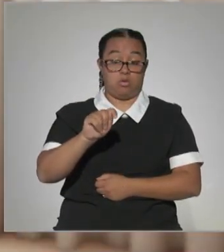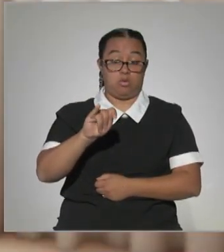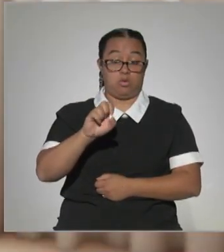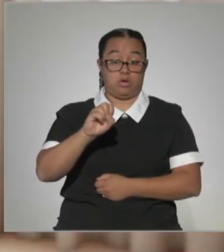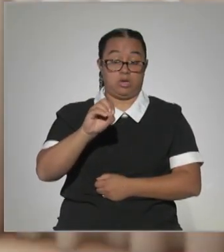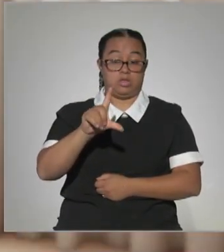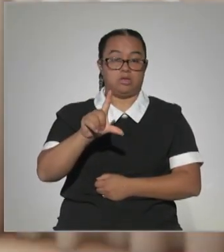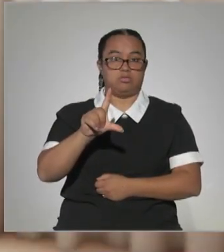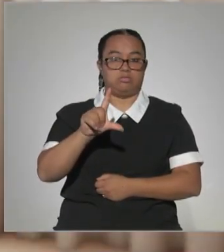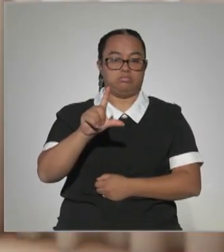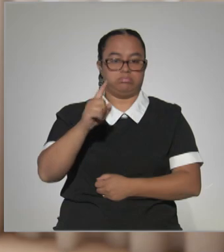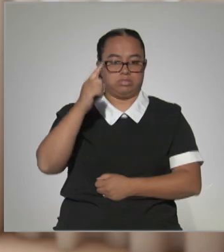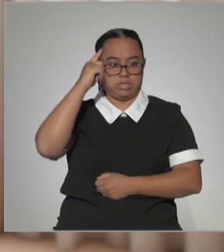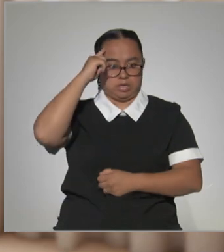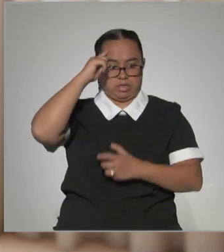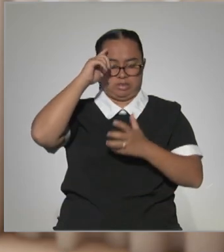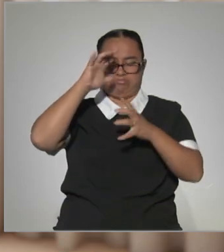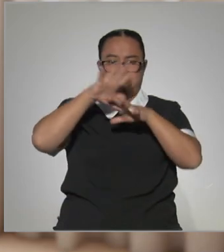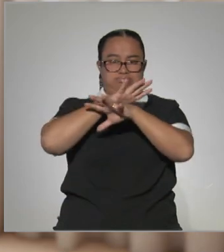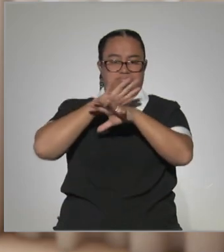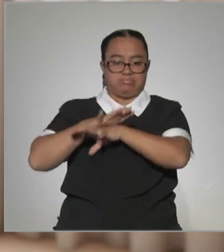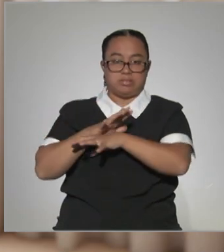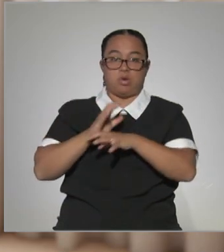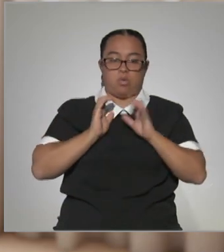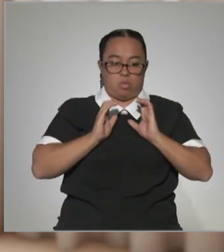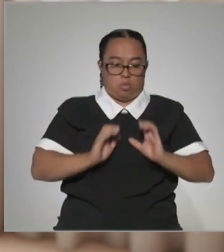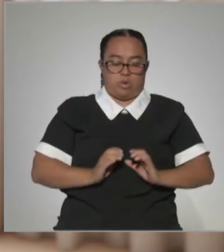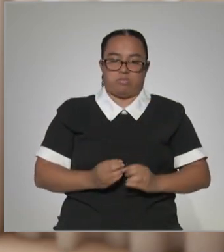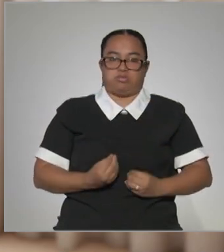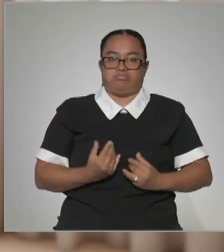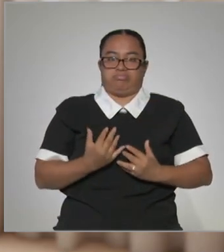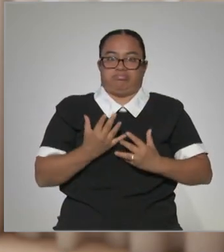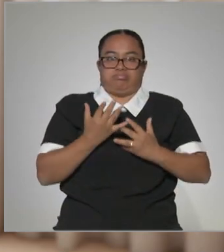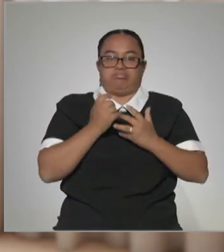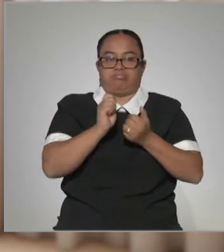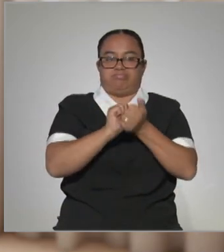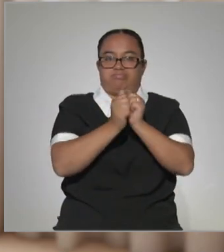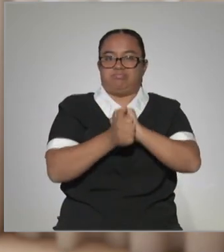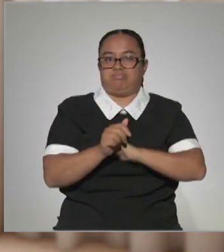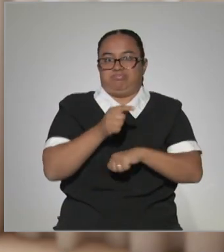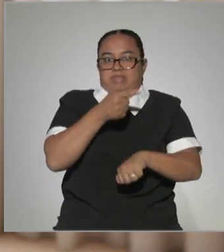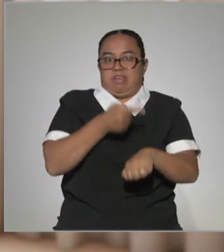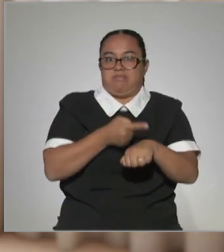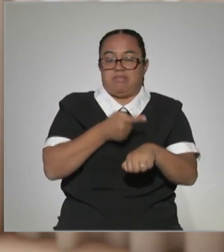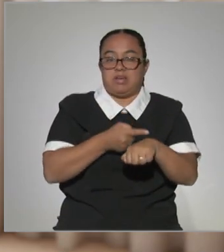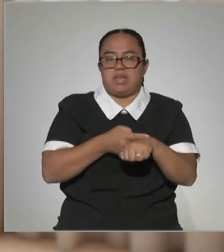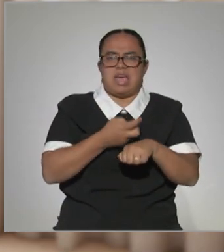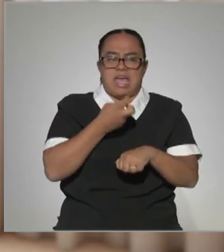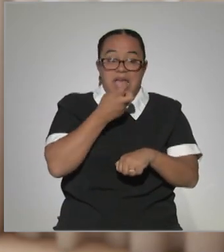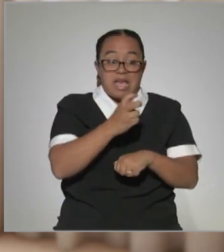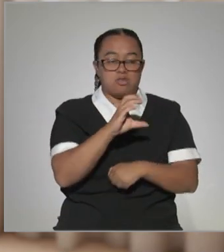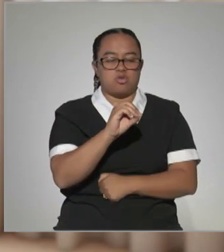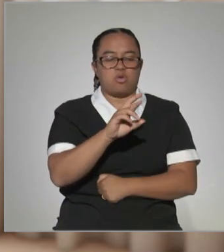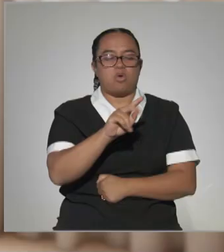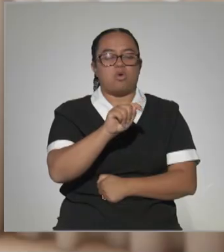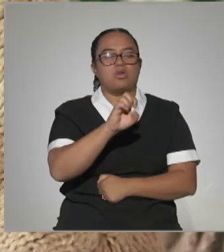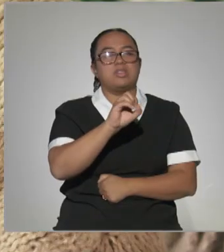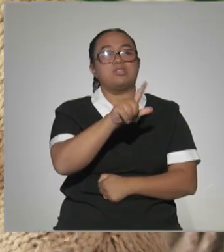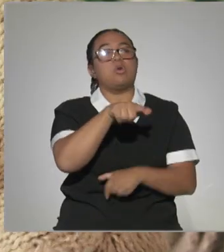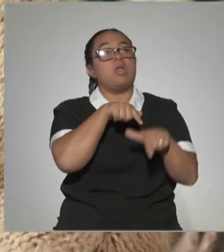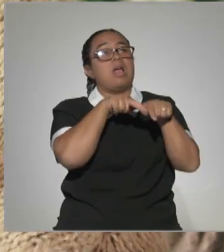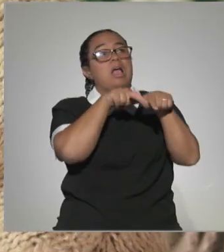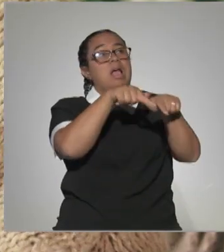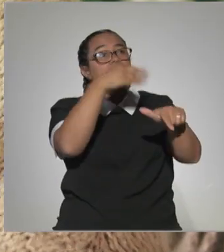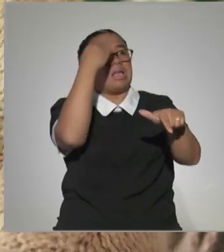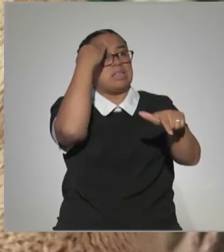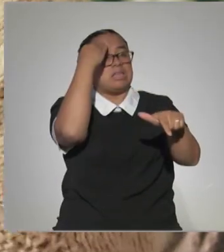a cronificarse, se mantiene en el cuerpo de una manera anormal, porque no tendría que estar ahí tanto tiempo,